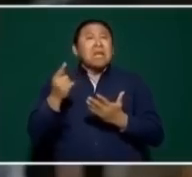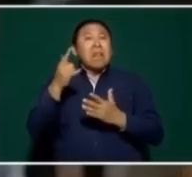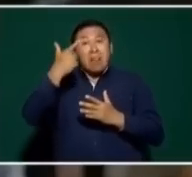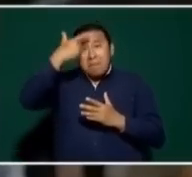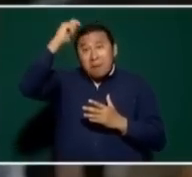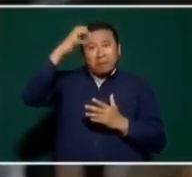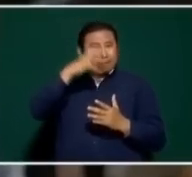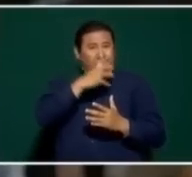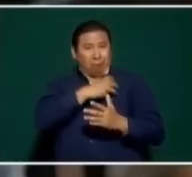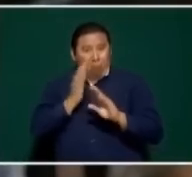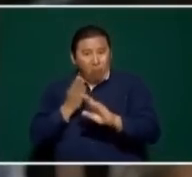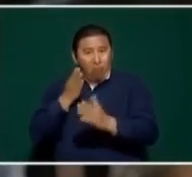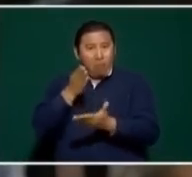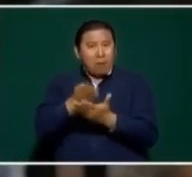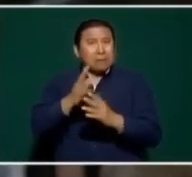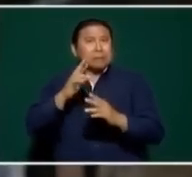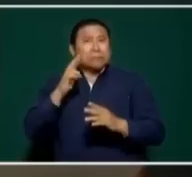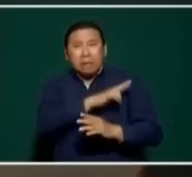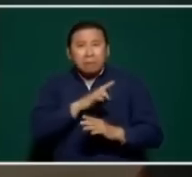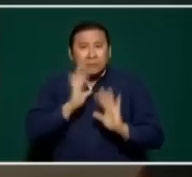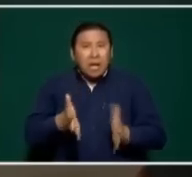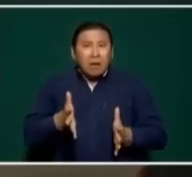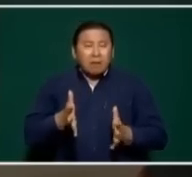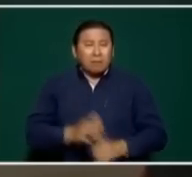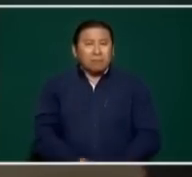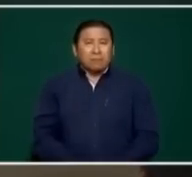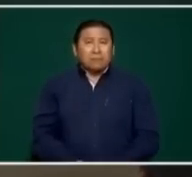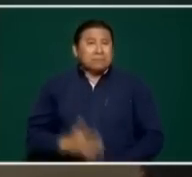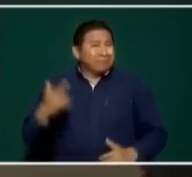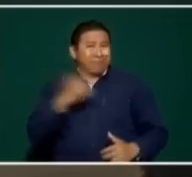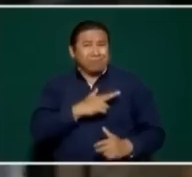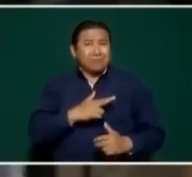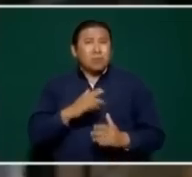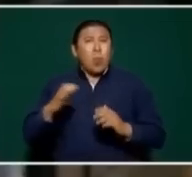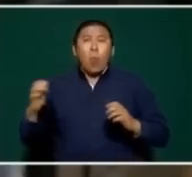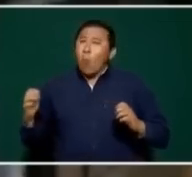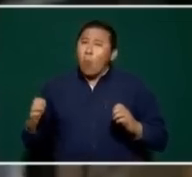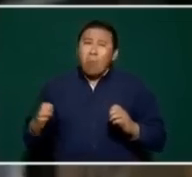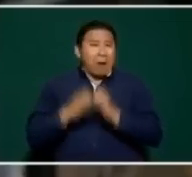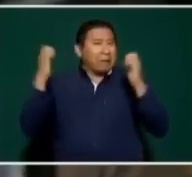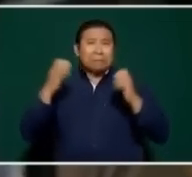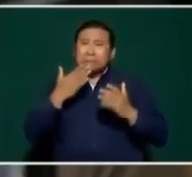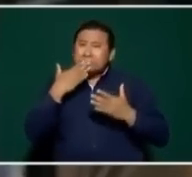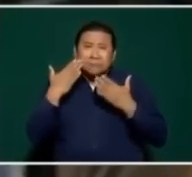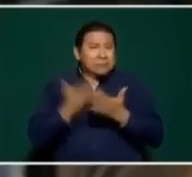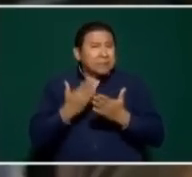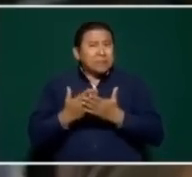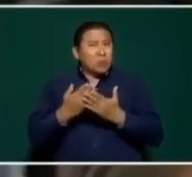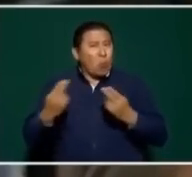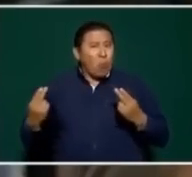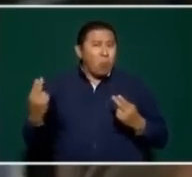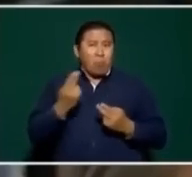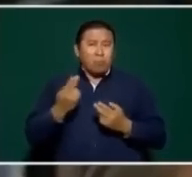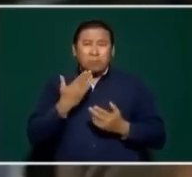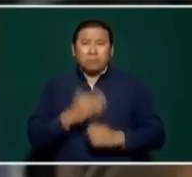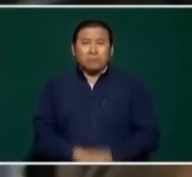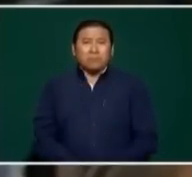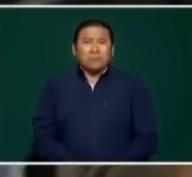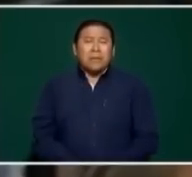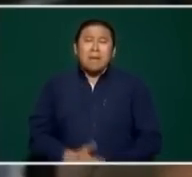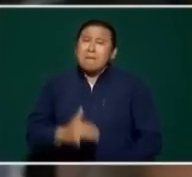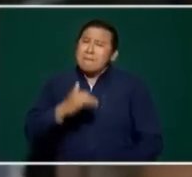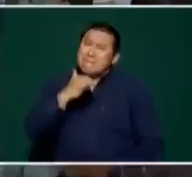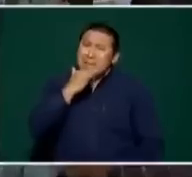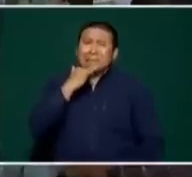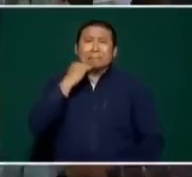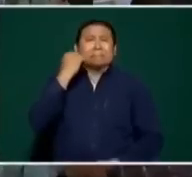Marina, pero que sea rápido, que sea rápido. Nos urge que esto no esté sucediendo y que no se esté contaminando. Perdón que